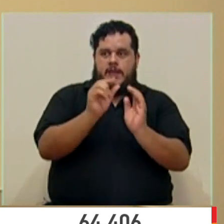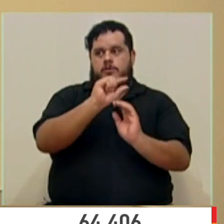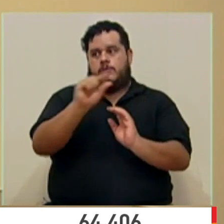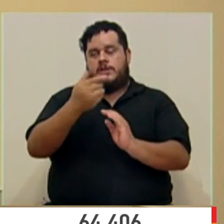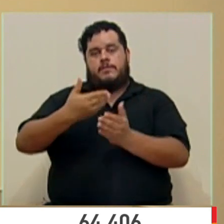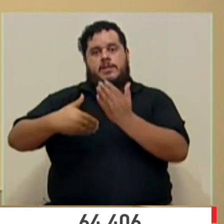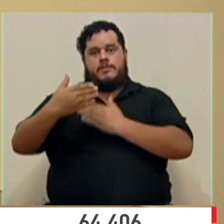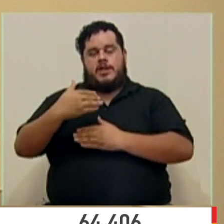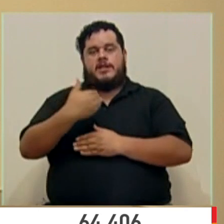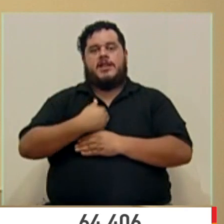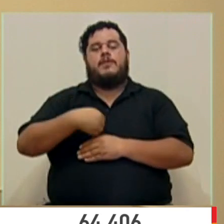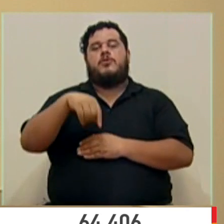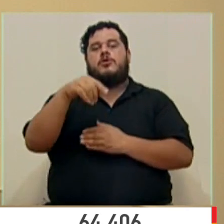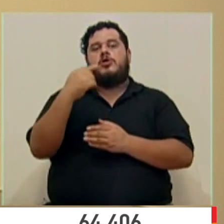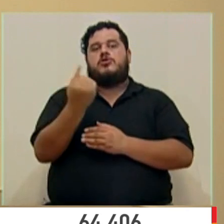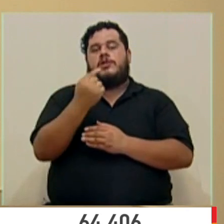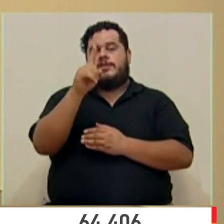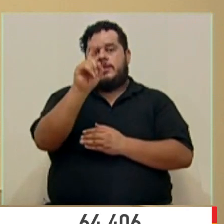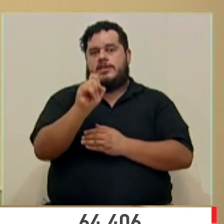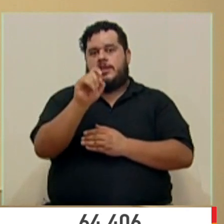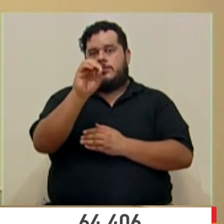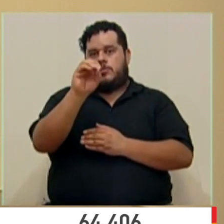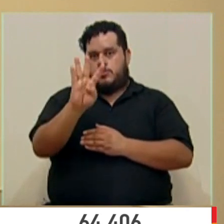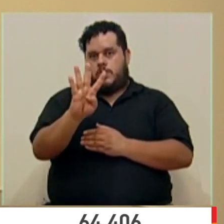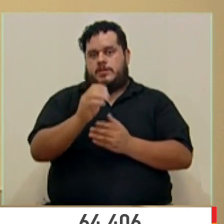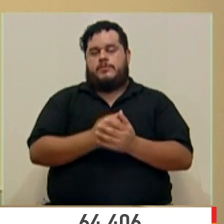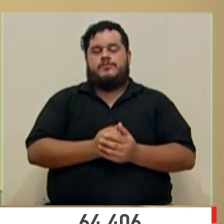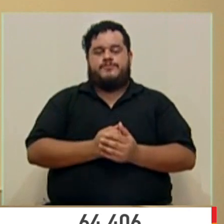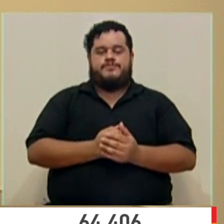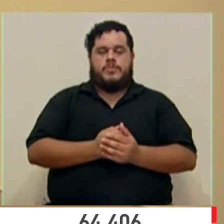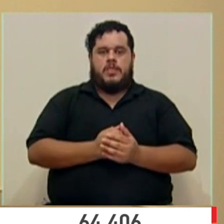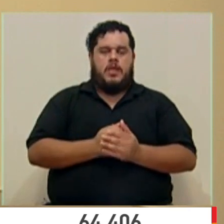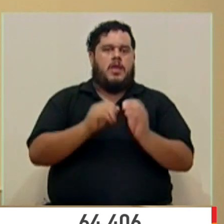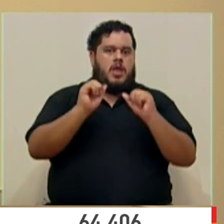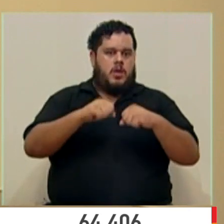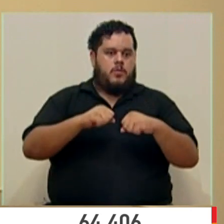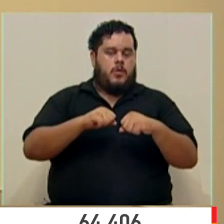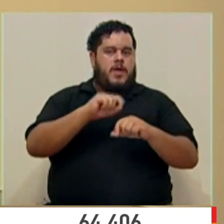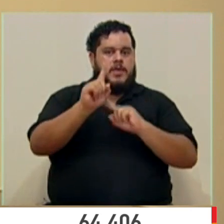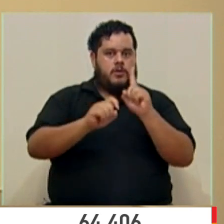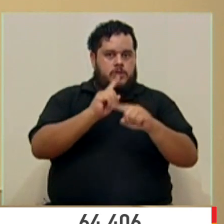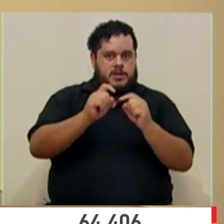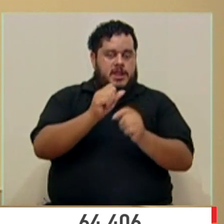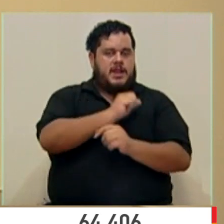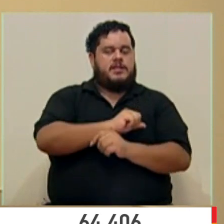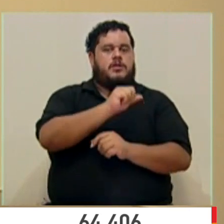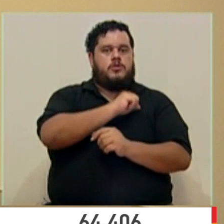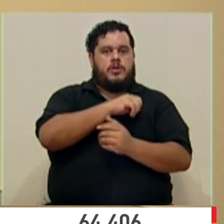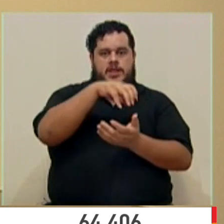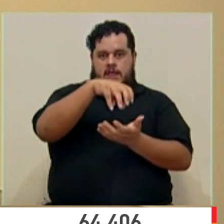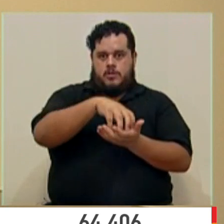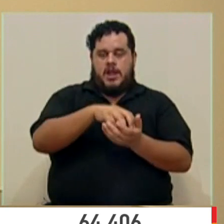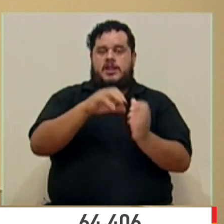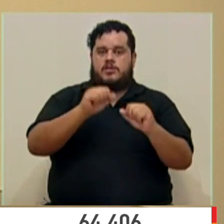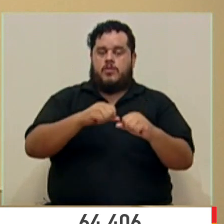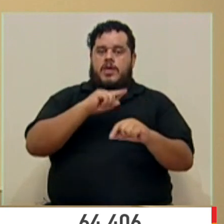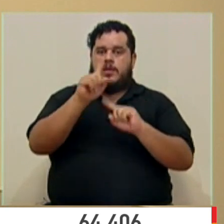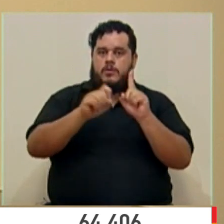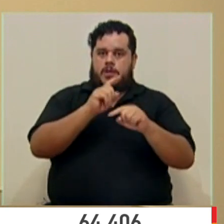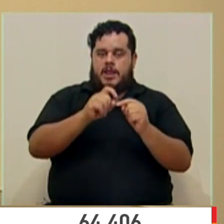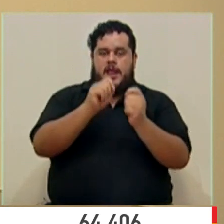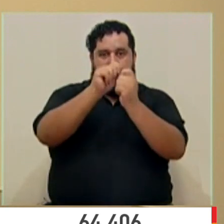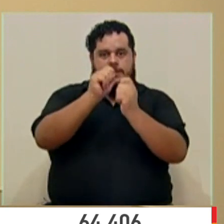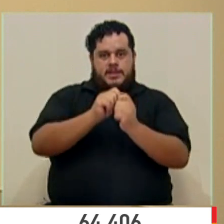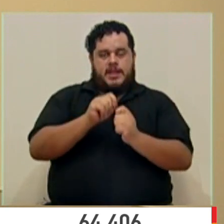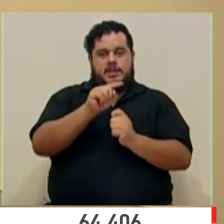teníamos únicamente 104. Pueden consultar, las autoridades locales pueden consultar el detalle de